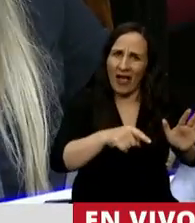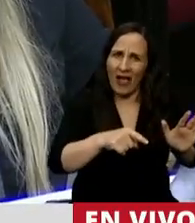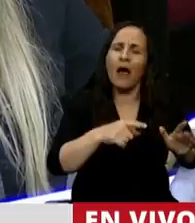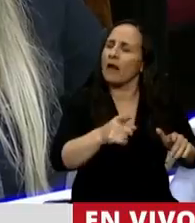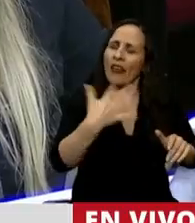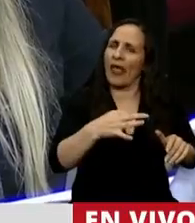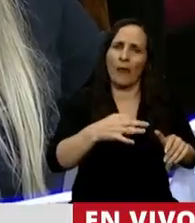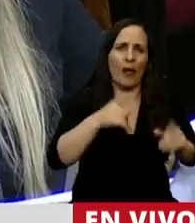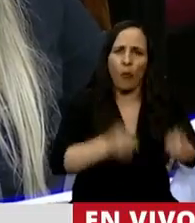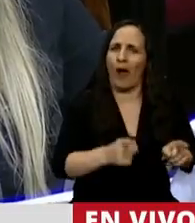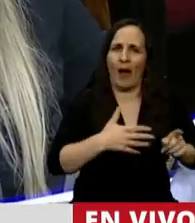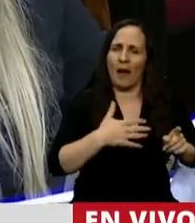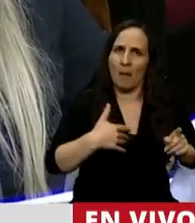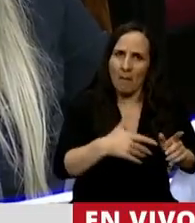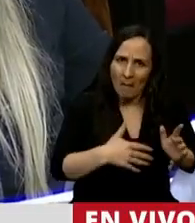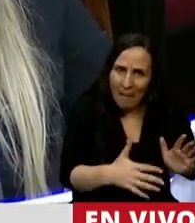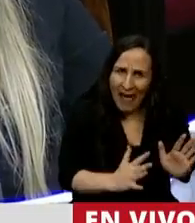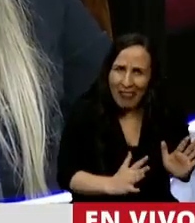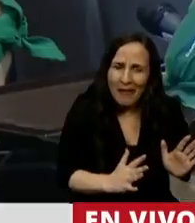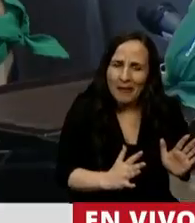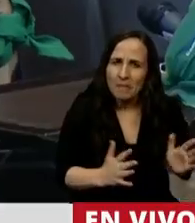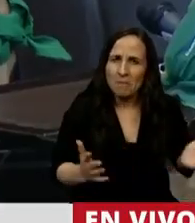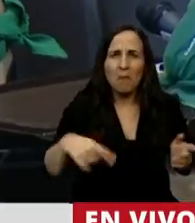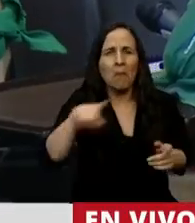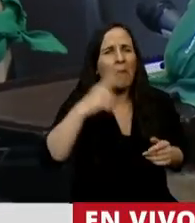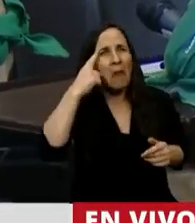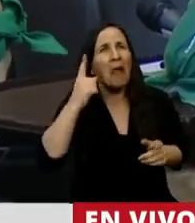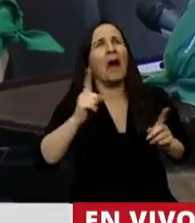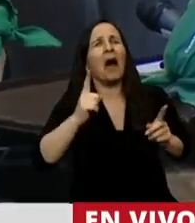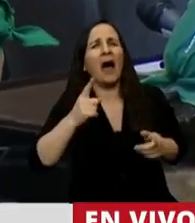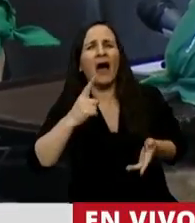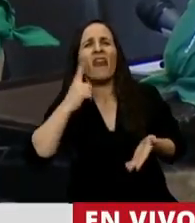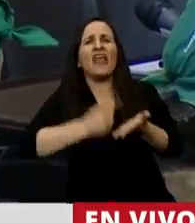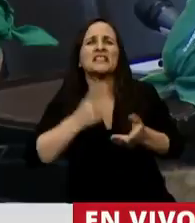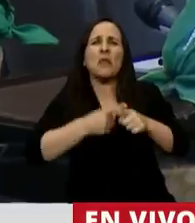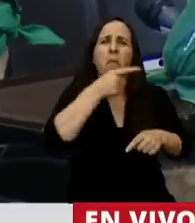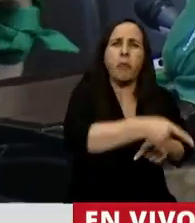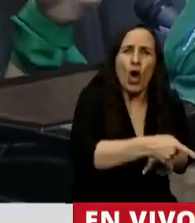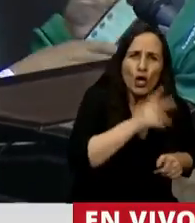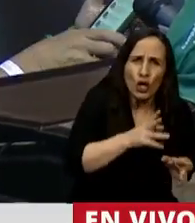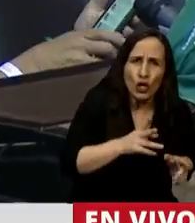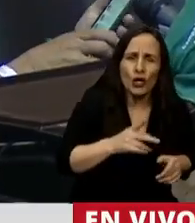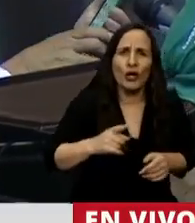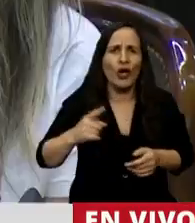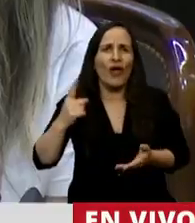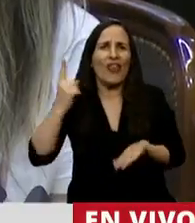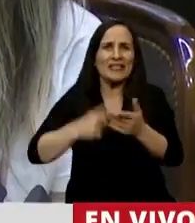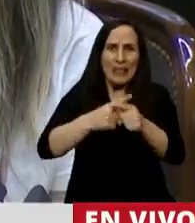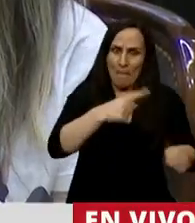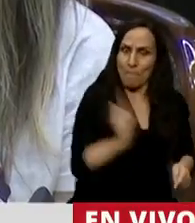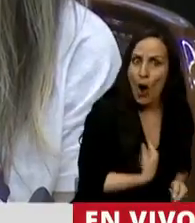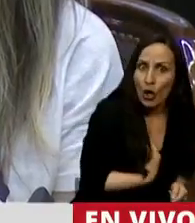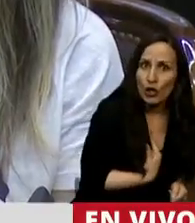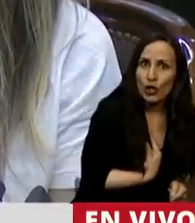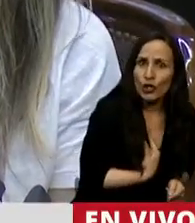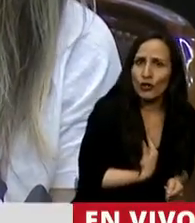creen algunos de ustedes que están en mejores condiciones para decidir por ellas, para decidir por nosotras?